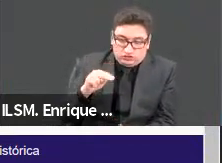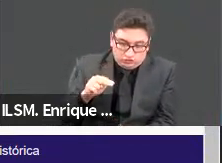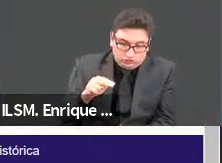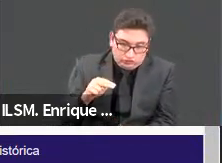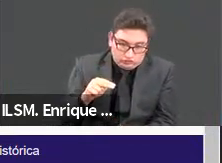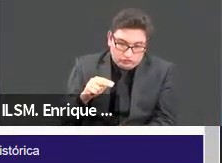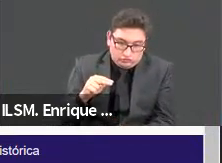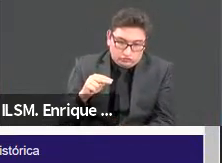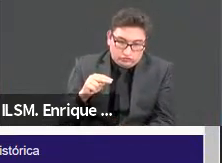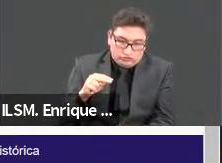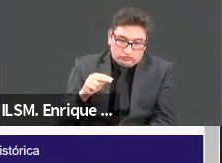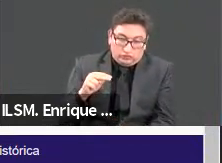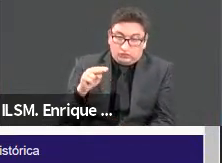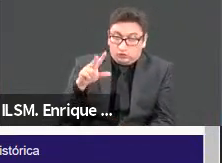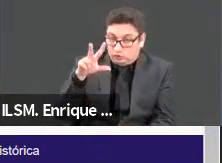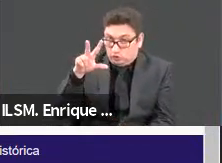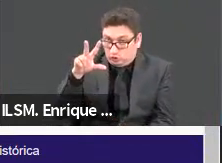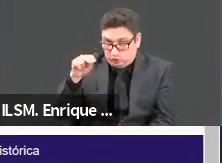operador lógico no,